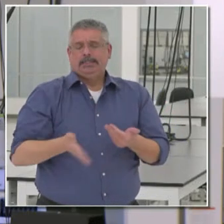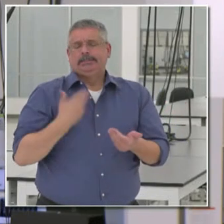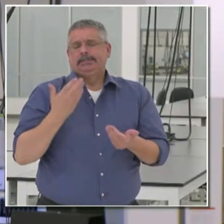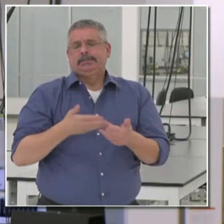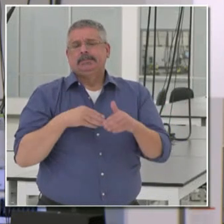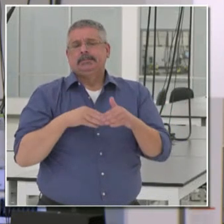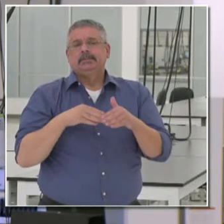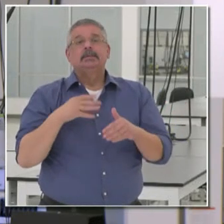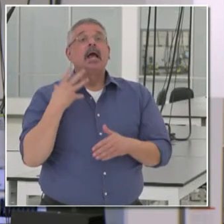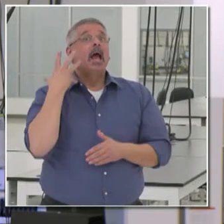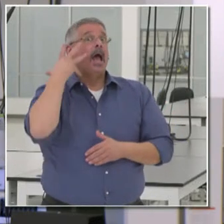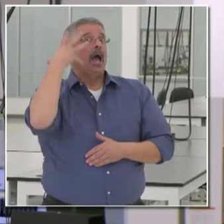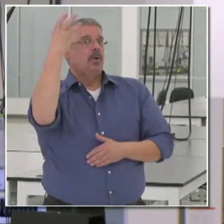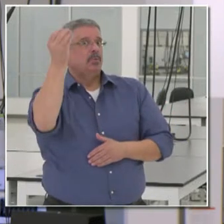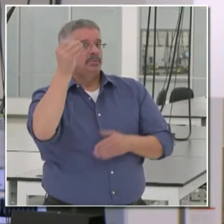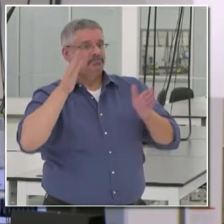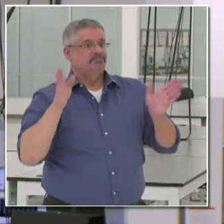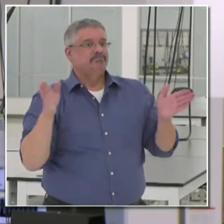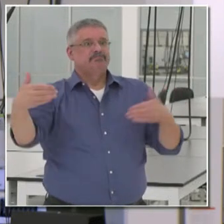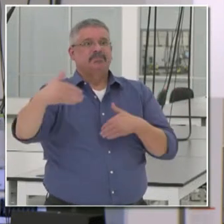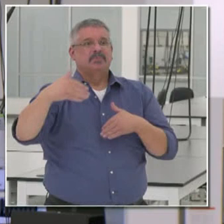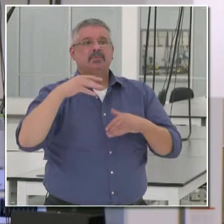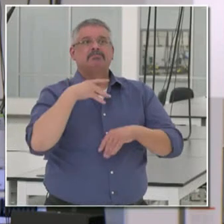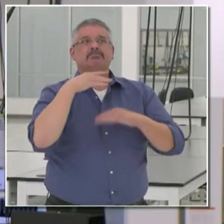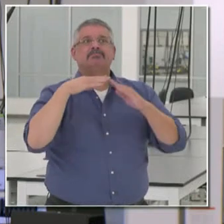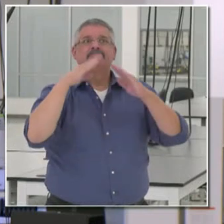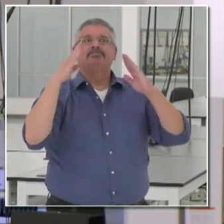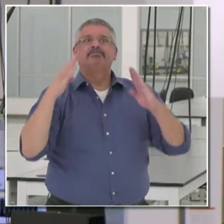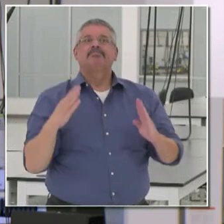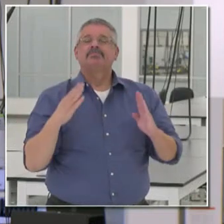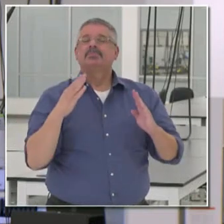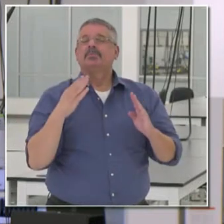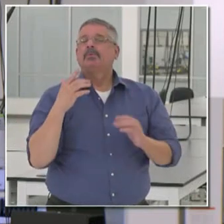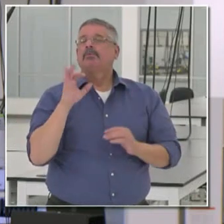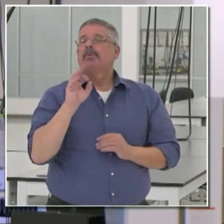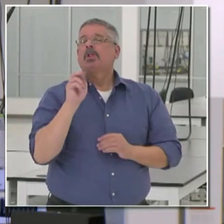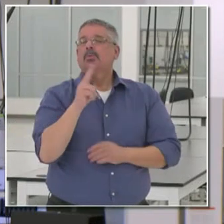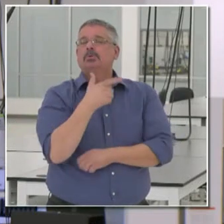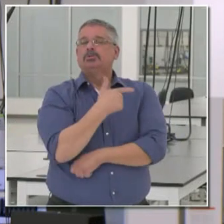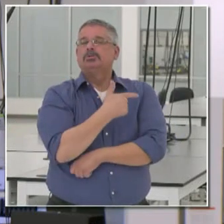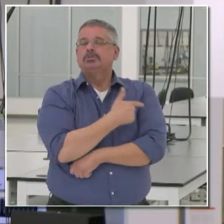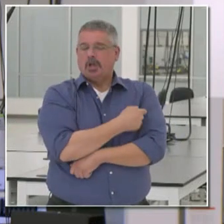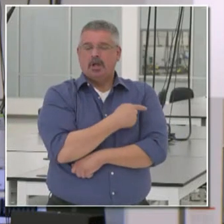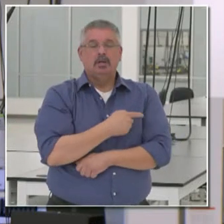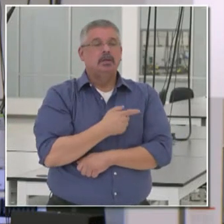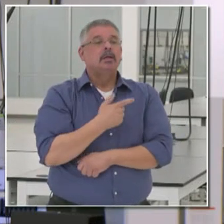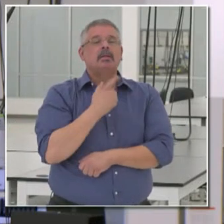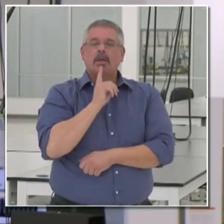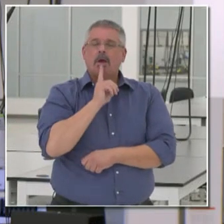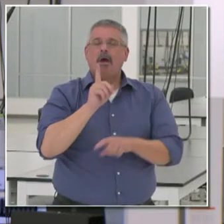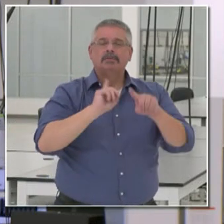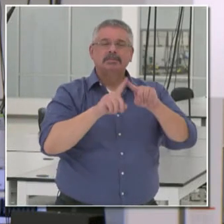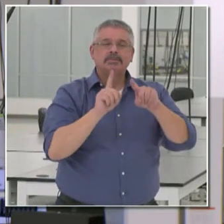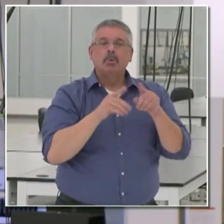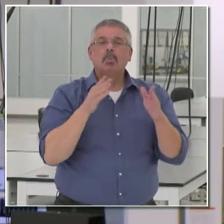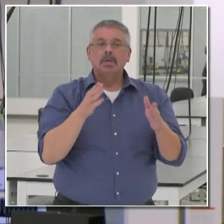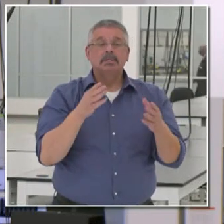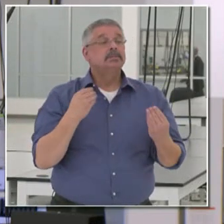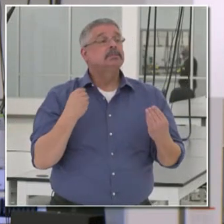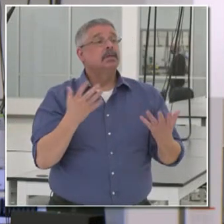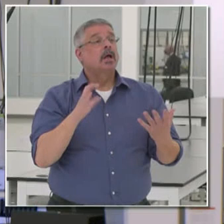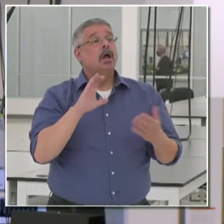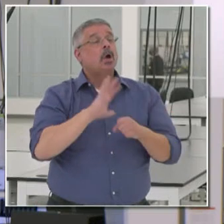para tener acceso simple para clientes al aire libre así que hay un número de